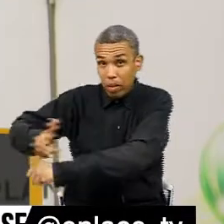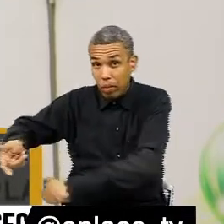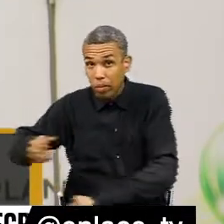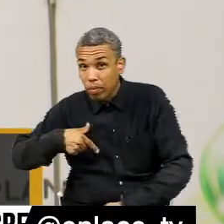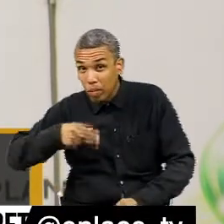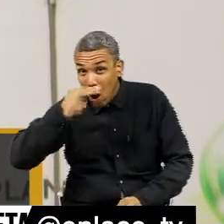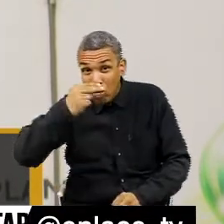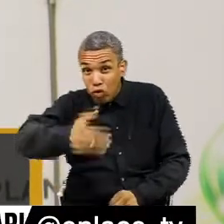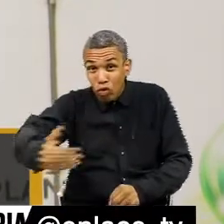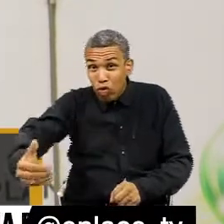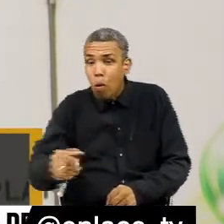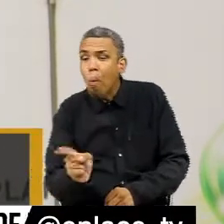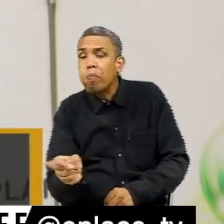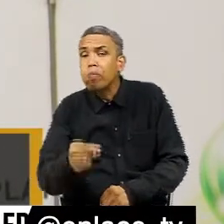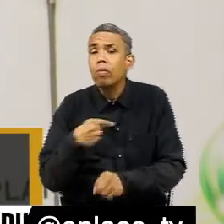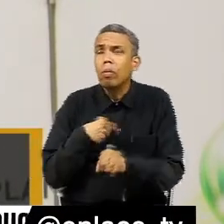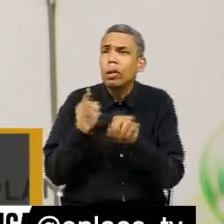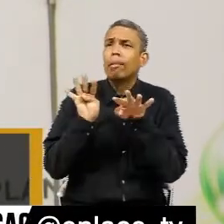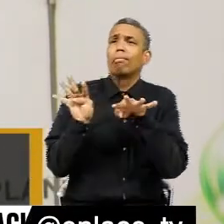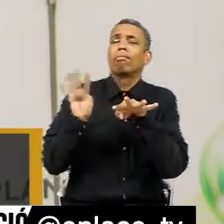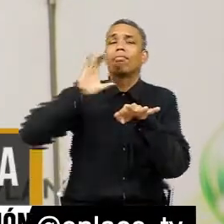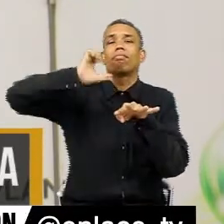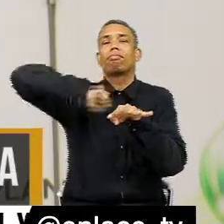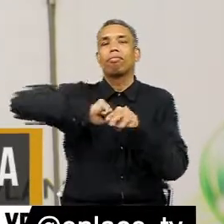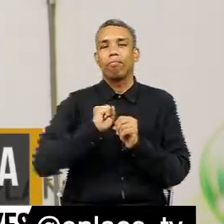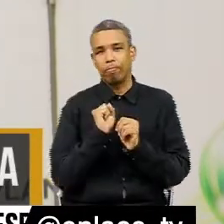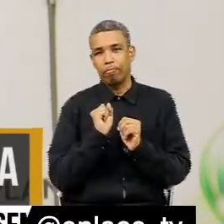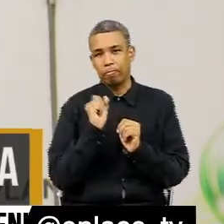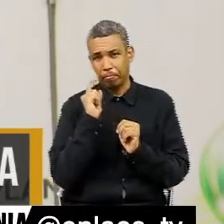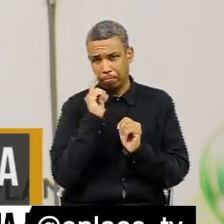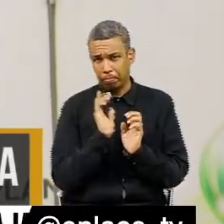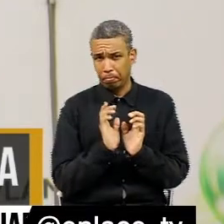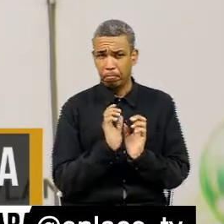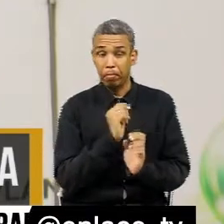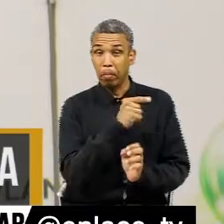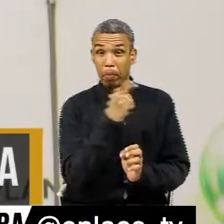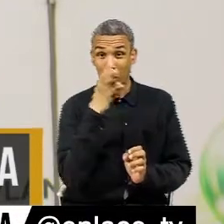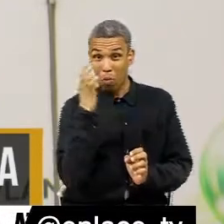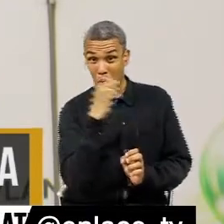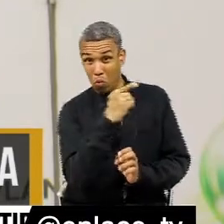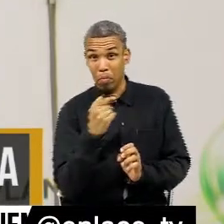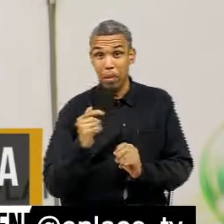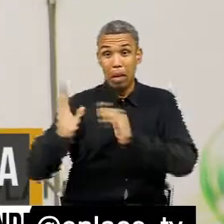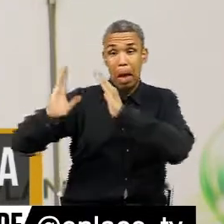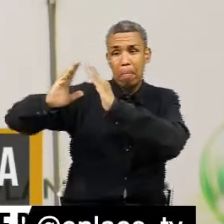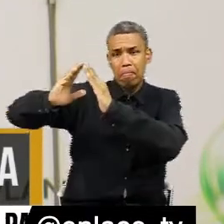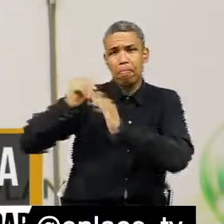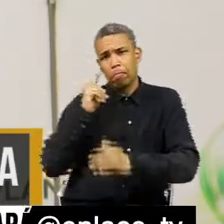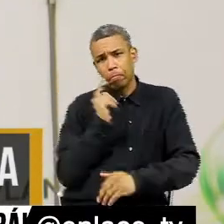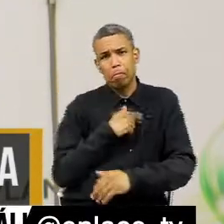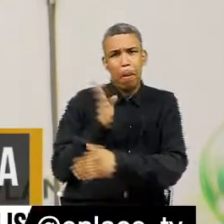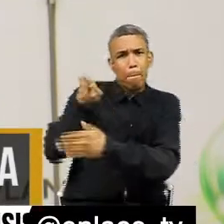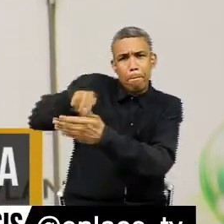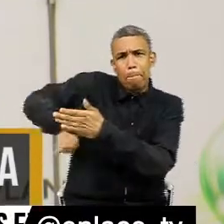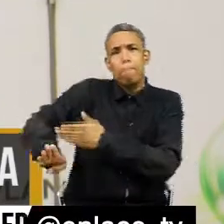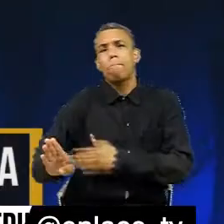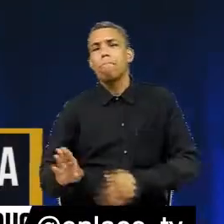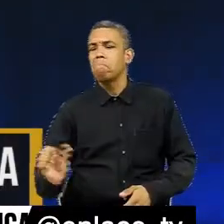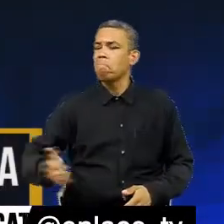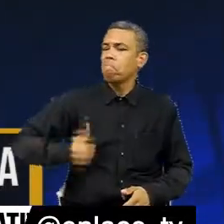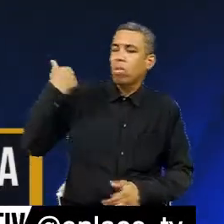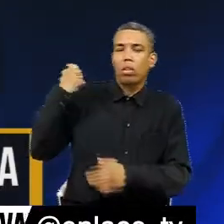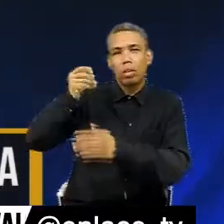mañana de manera fraudulenta ingresa a la residencia de la señora y le propina graves heridas